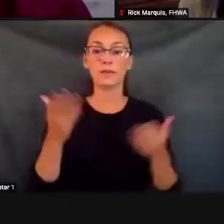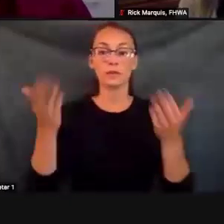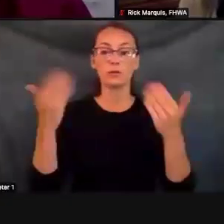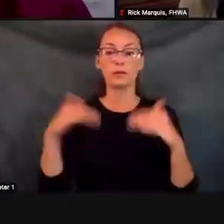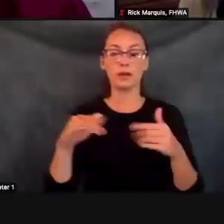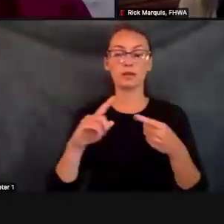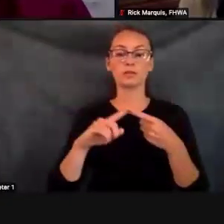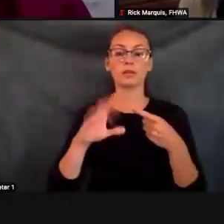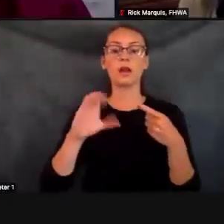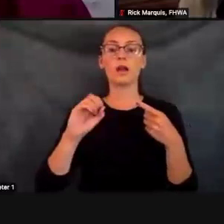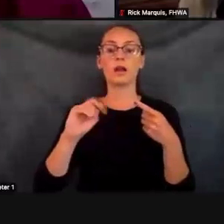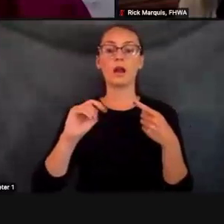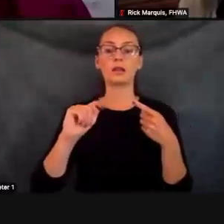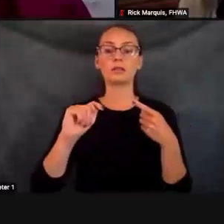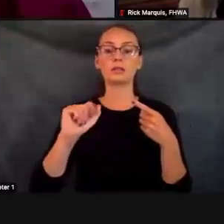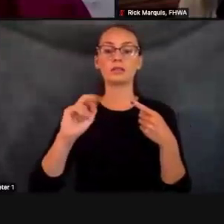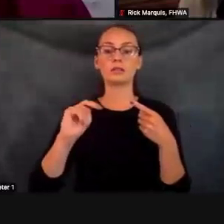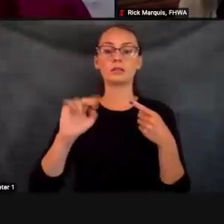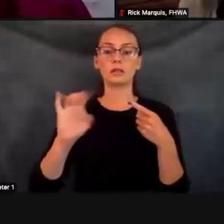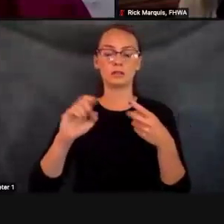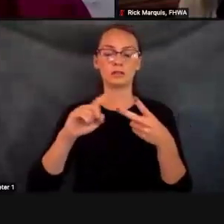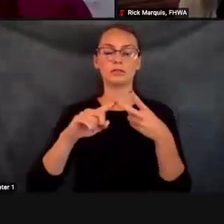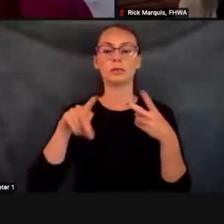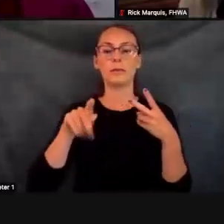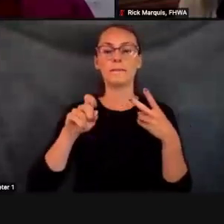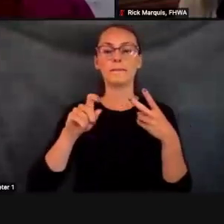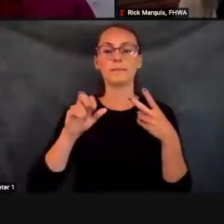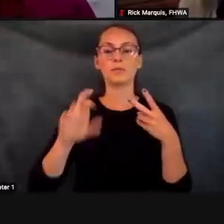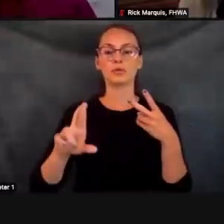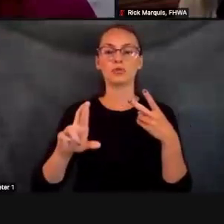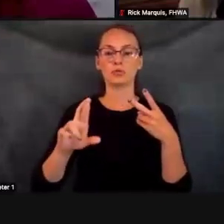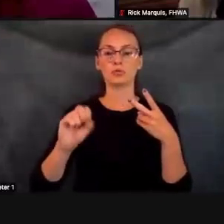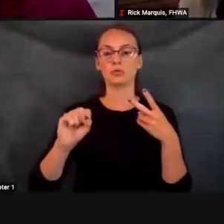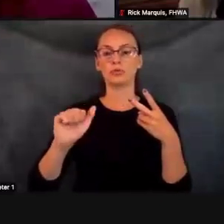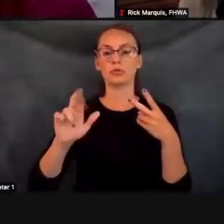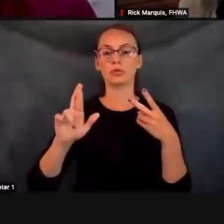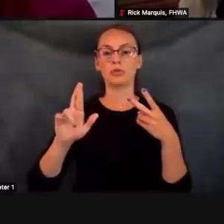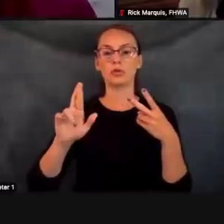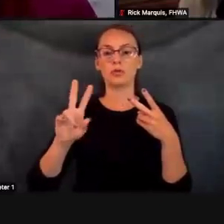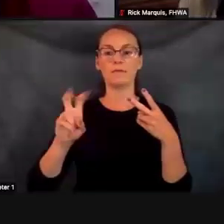Próximo tenemos Constance Nyman y Peter Siver.